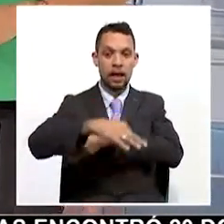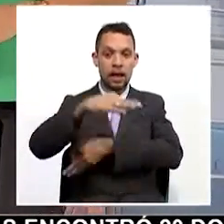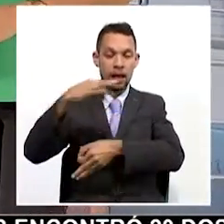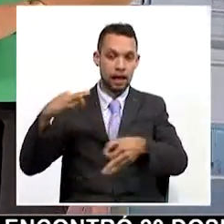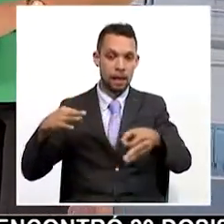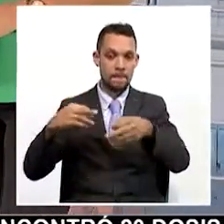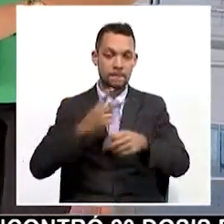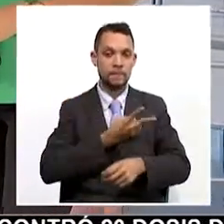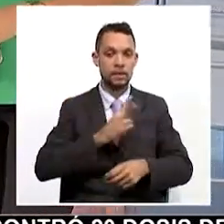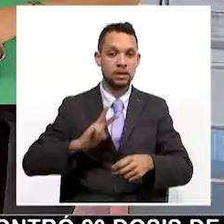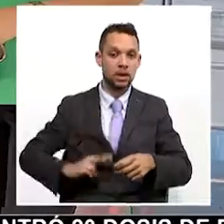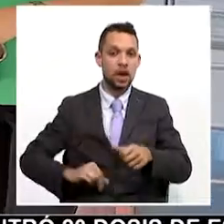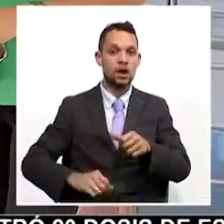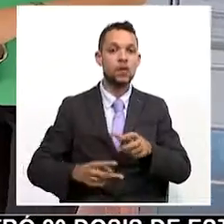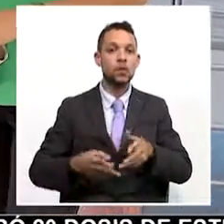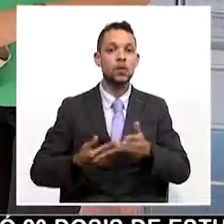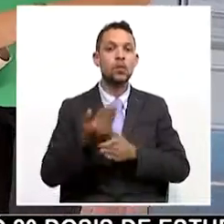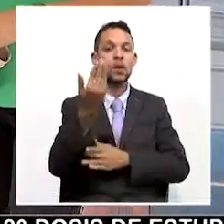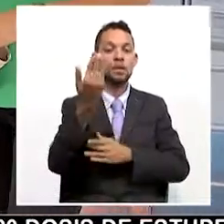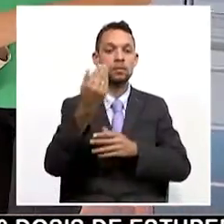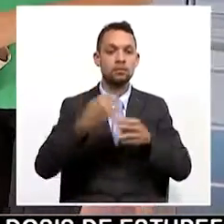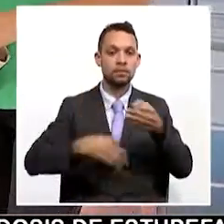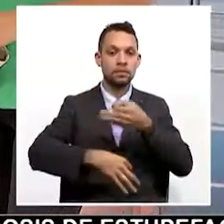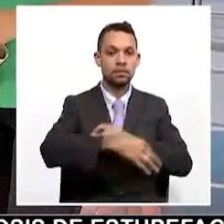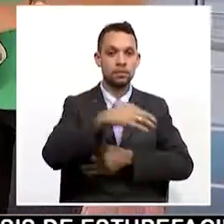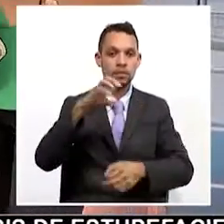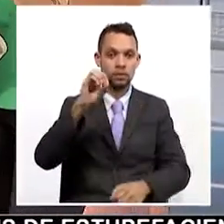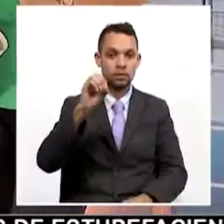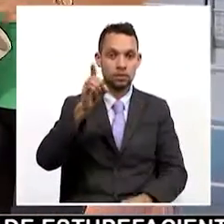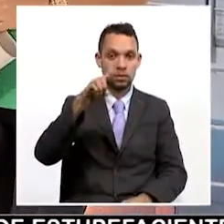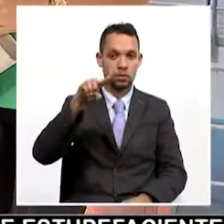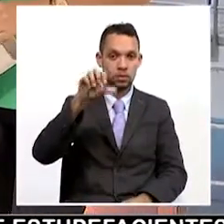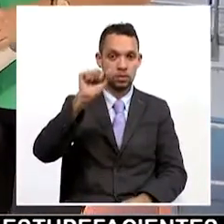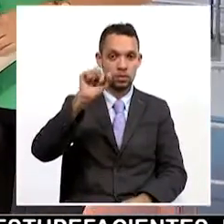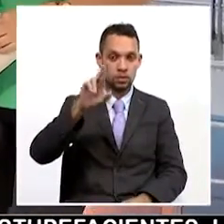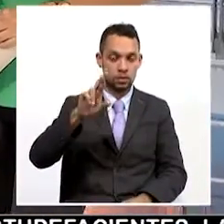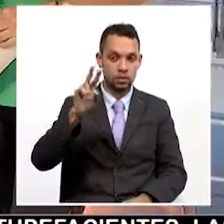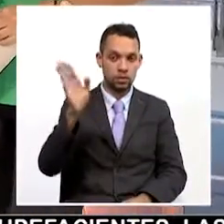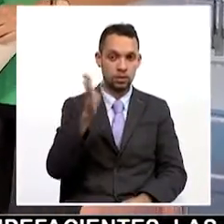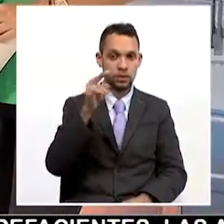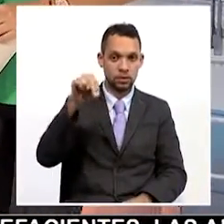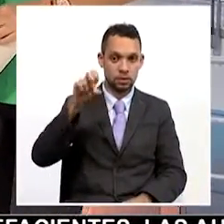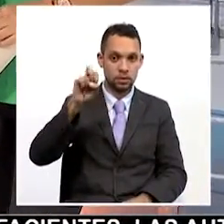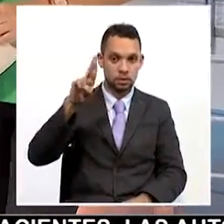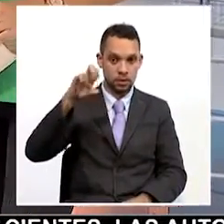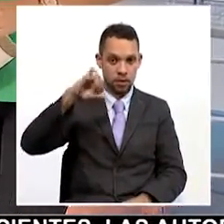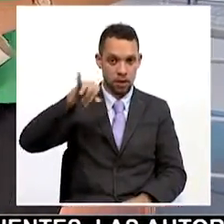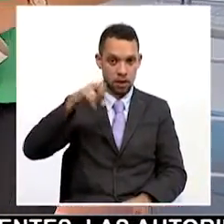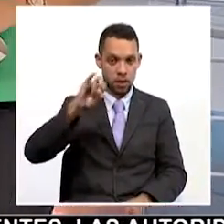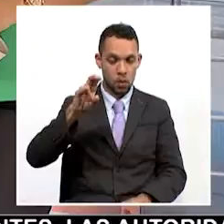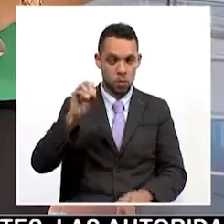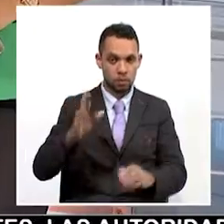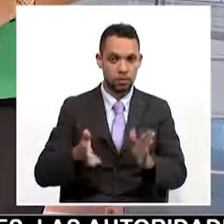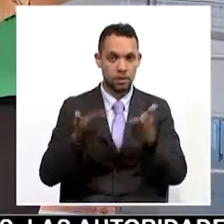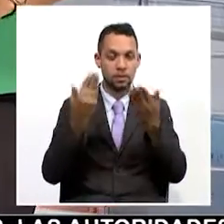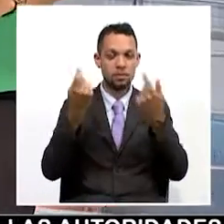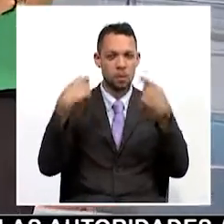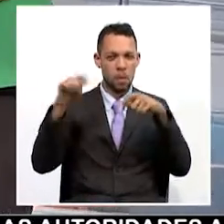estas funciones el ex general de la República, Óscar Naranjo. Después de toda esta información, vamos a una pausa para comerciales y ya